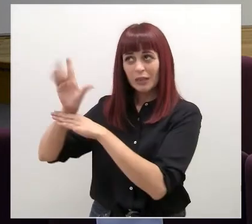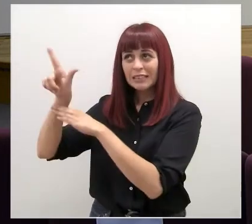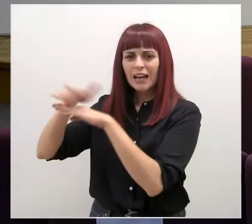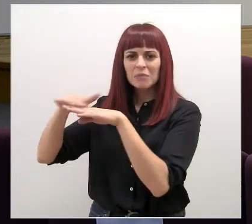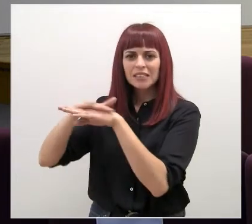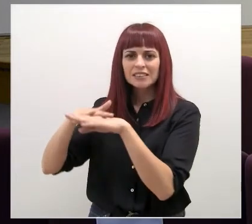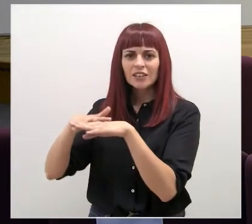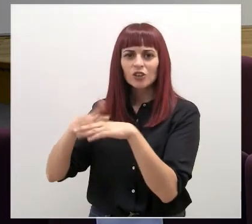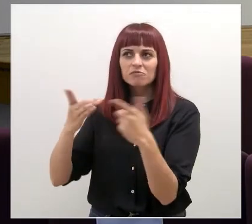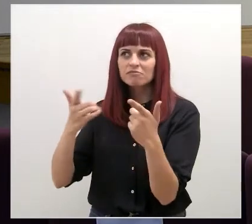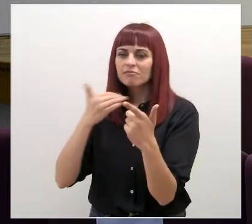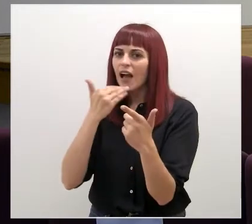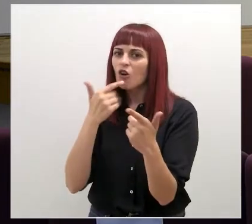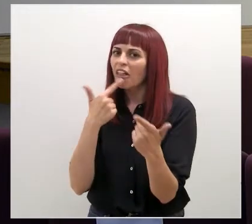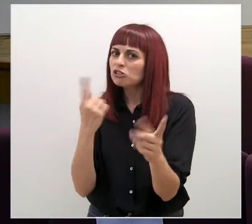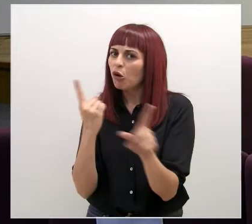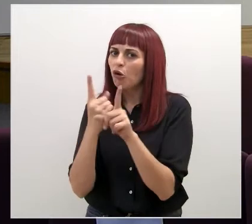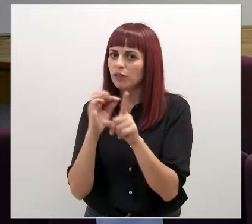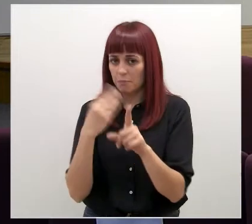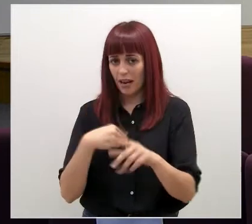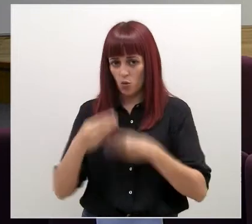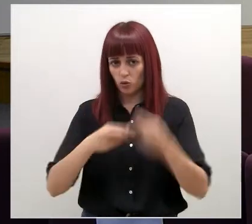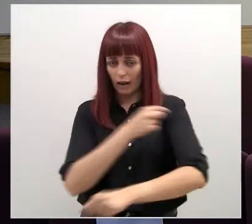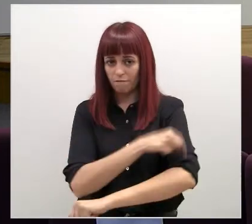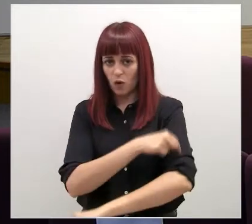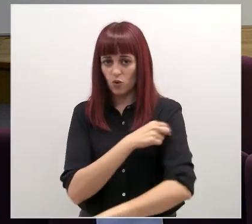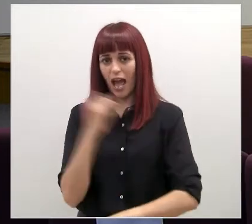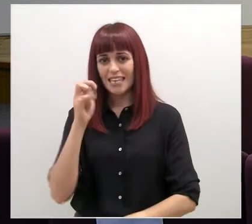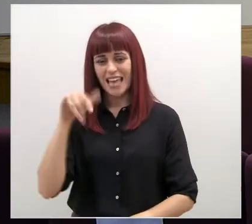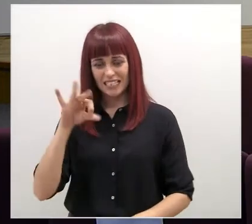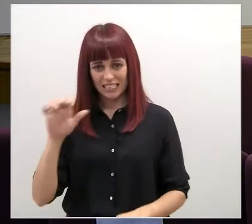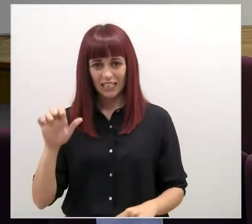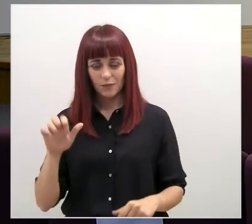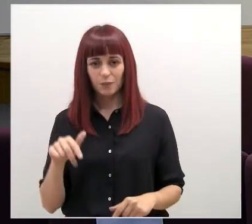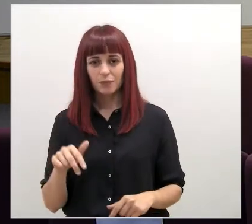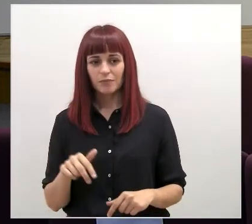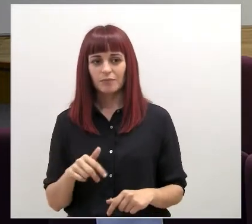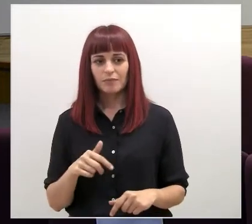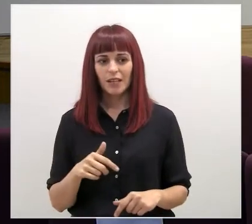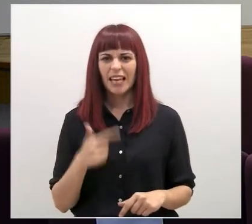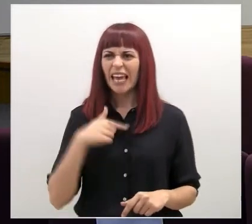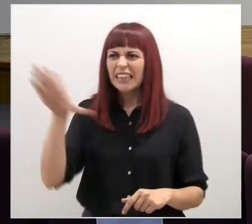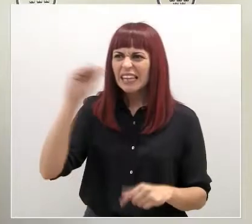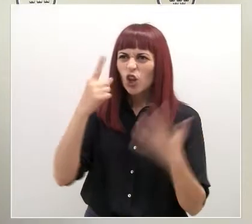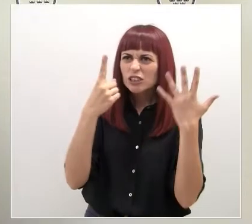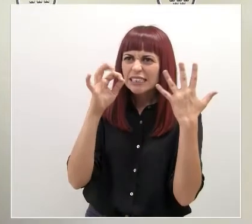poder utilizar esa vacuna de esta farmacéutica con estas personas. Le he entendido 60 años.